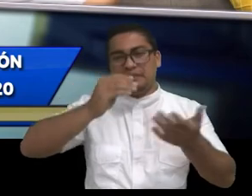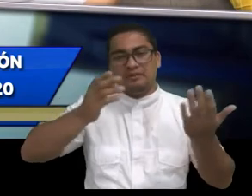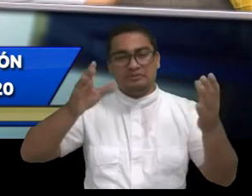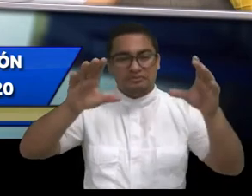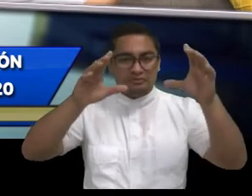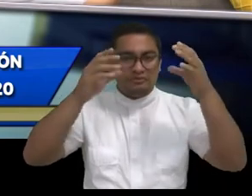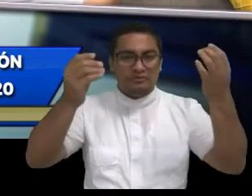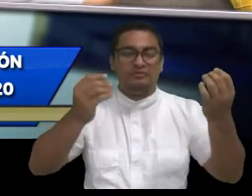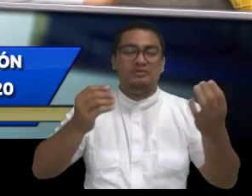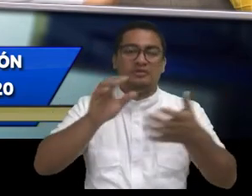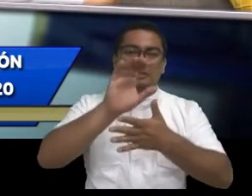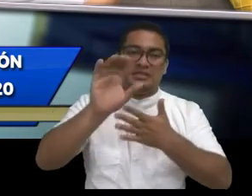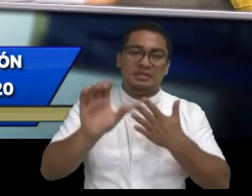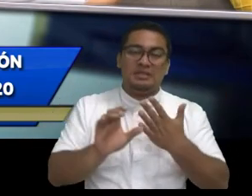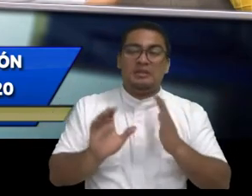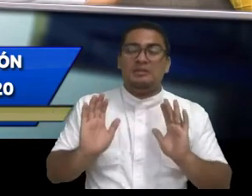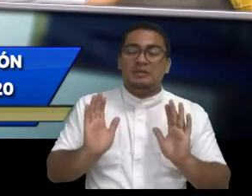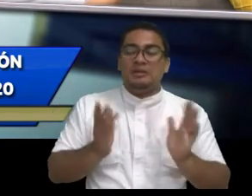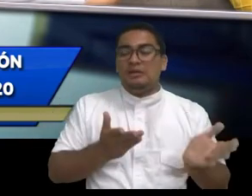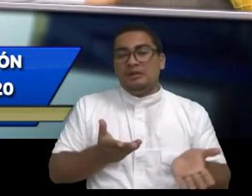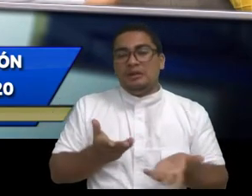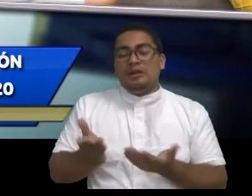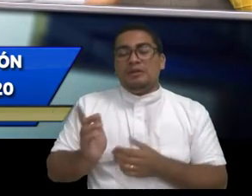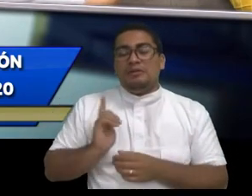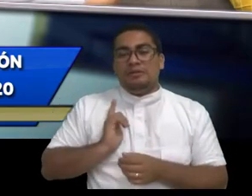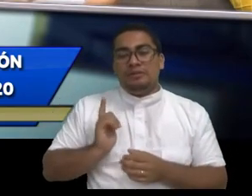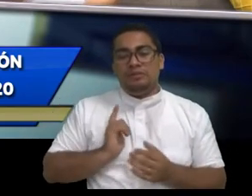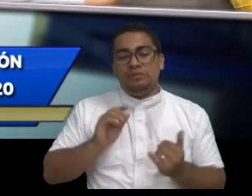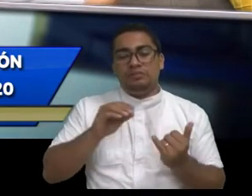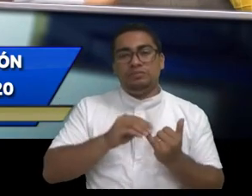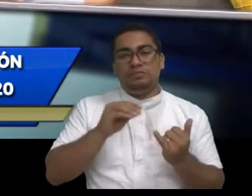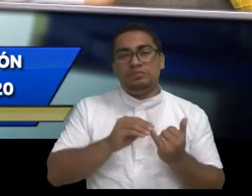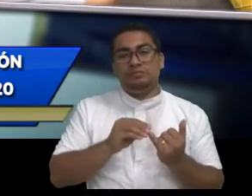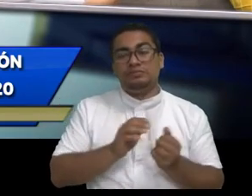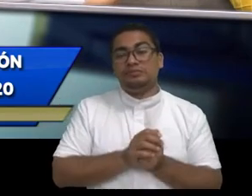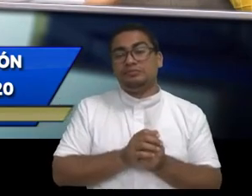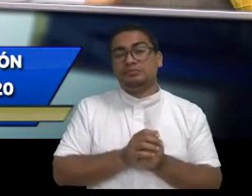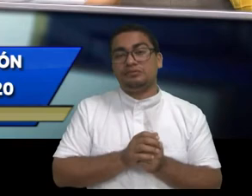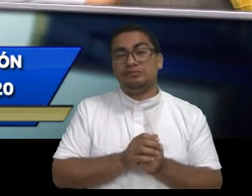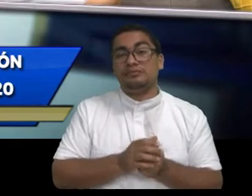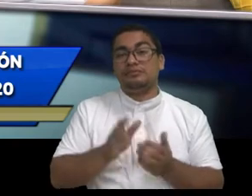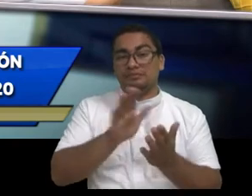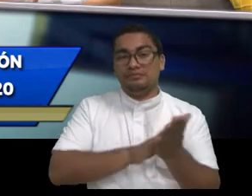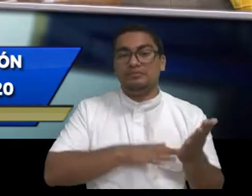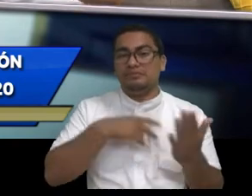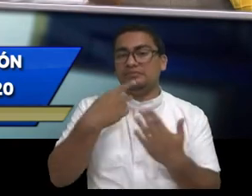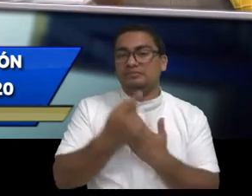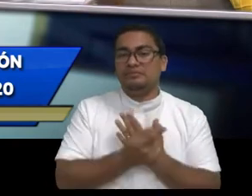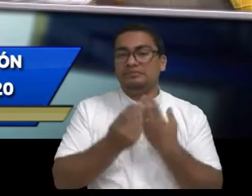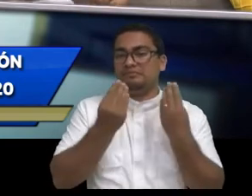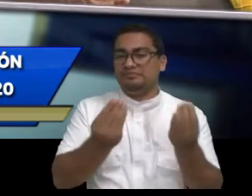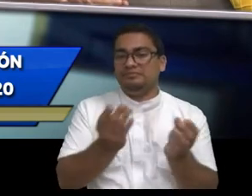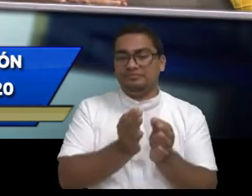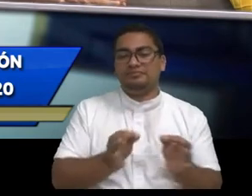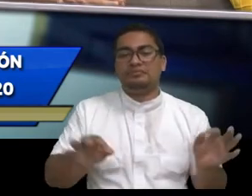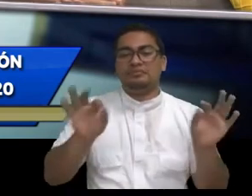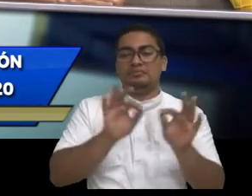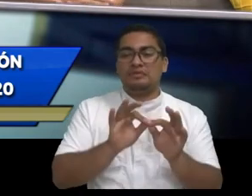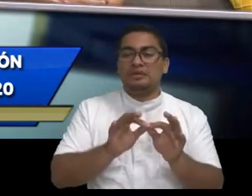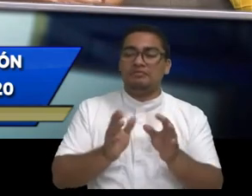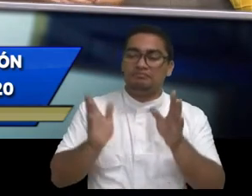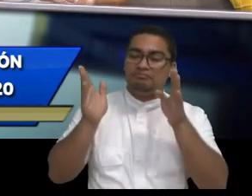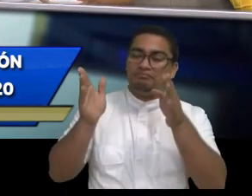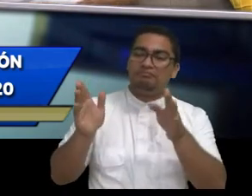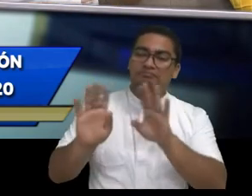son las bondades que ofrece pues tenemos programas muy especiales verdad para las mujeres